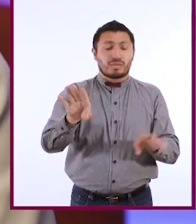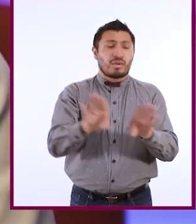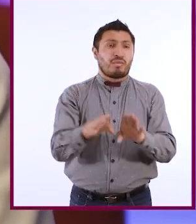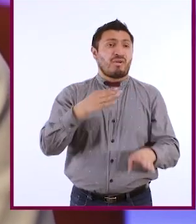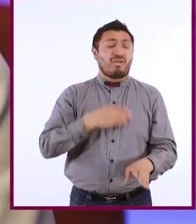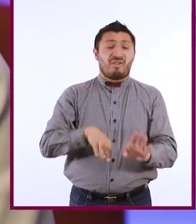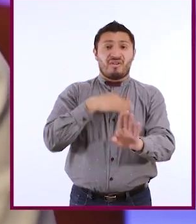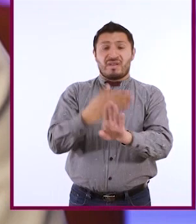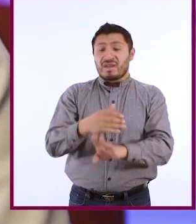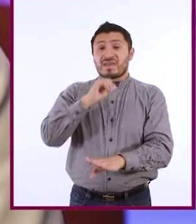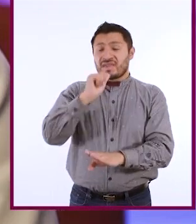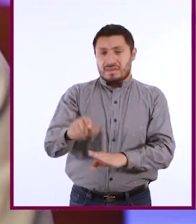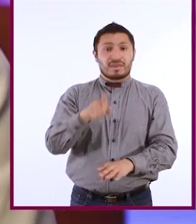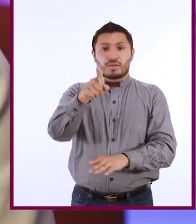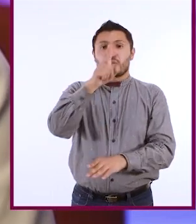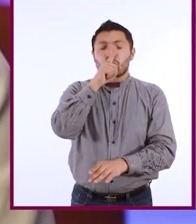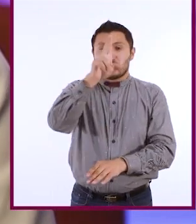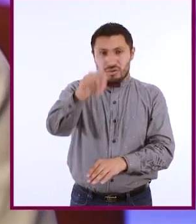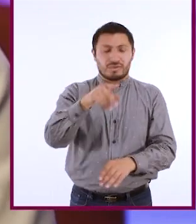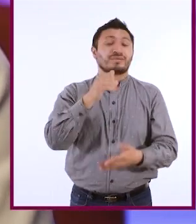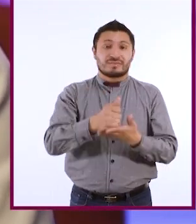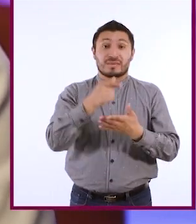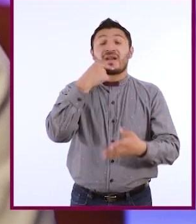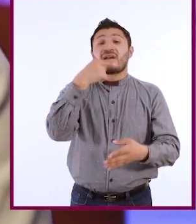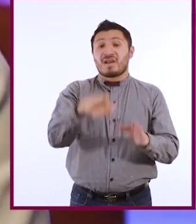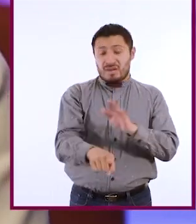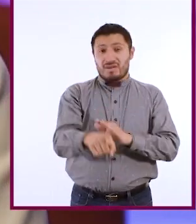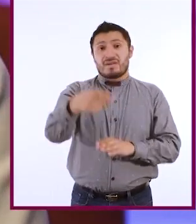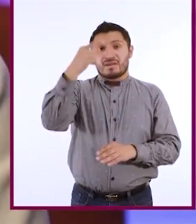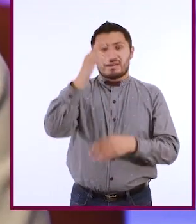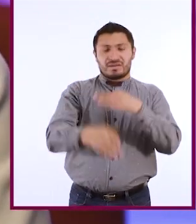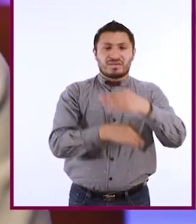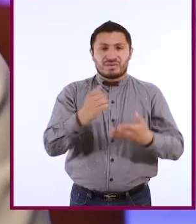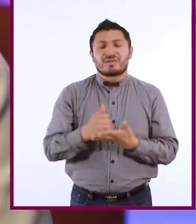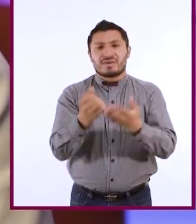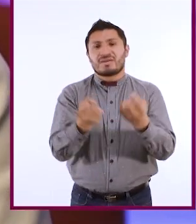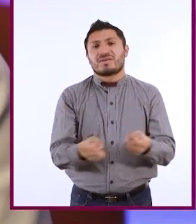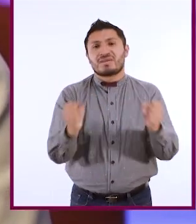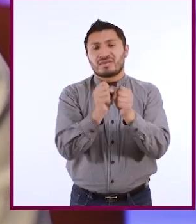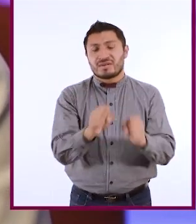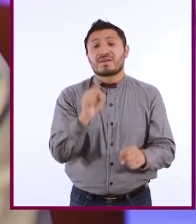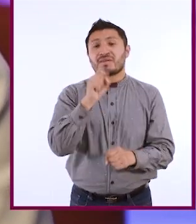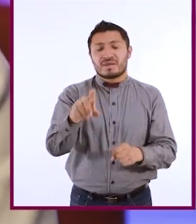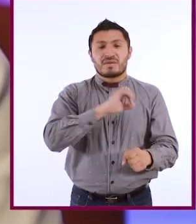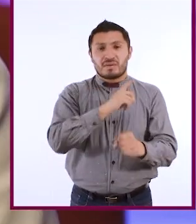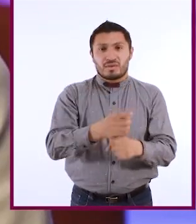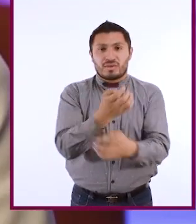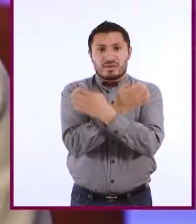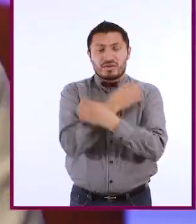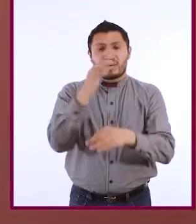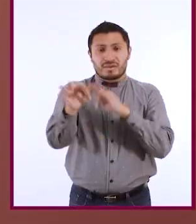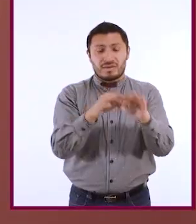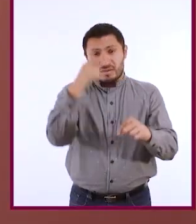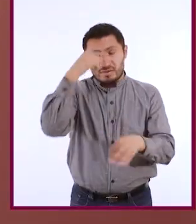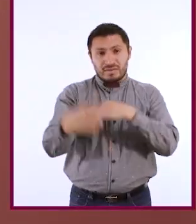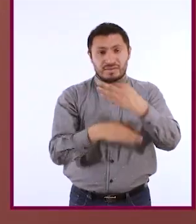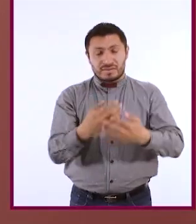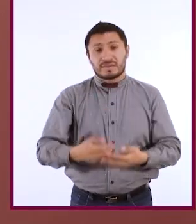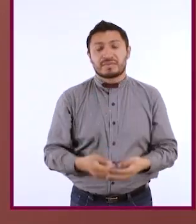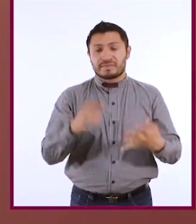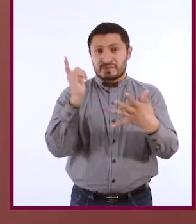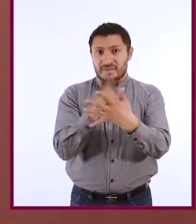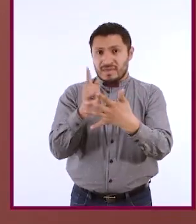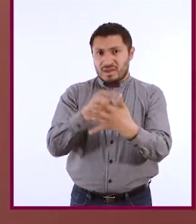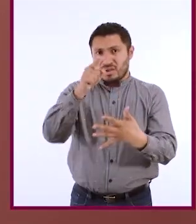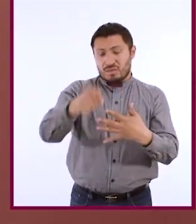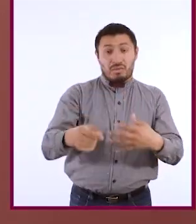veas. No te calles. Así todos contribuimos a una sociedad con las mismas oportunidades educativas y laborales para todos. 5.